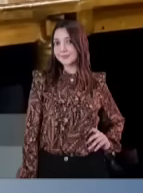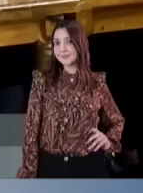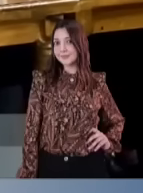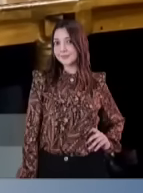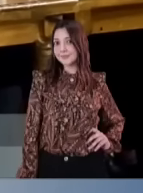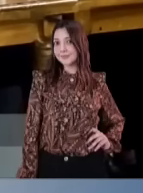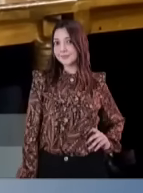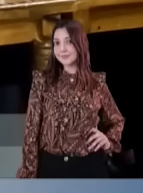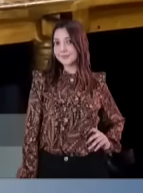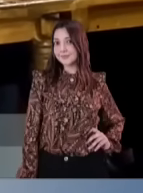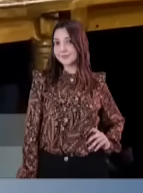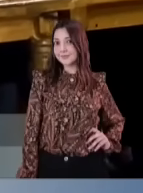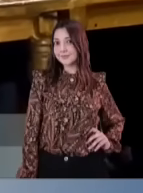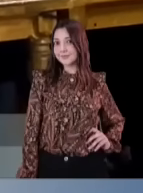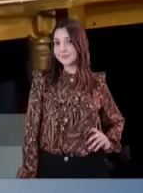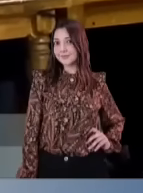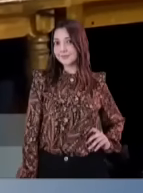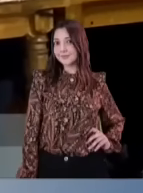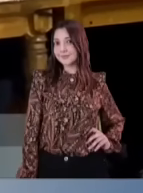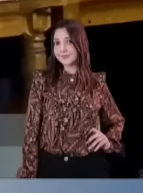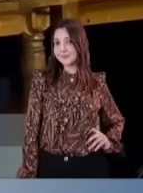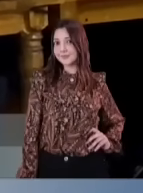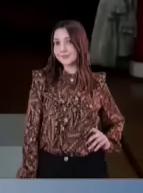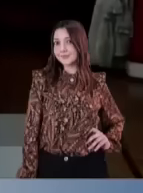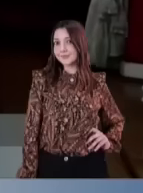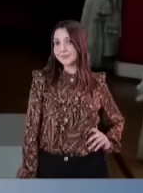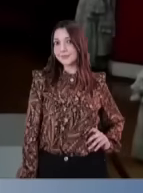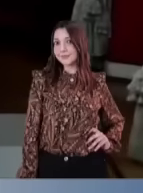un momento como una oportunidad para hacer cambios,